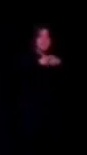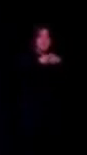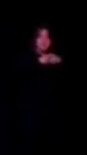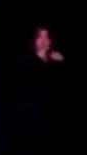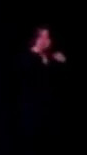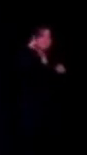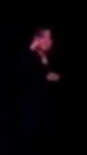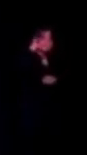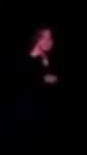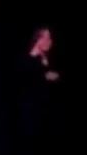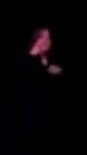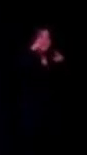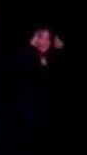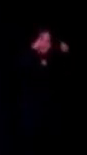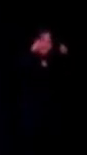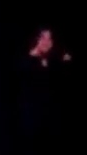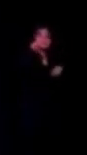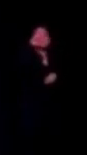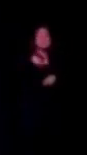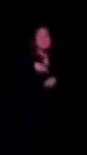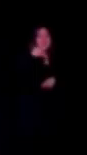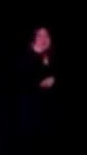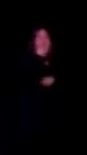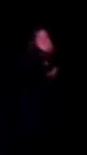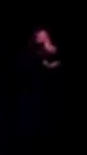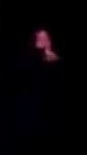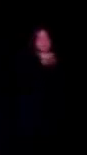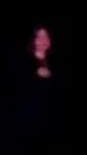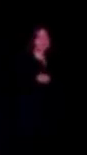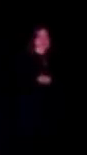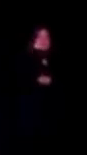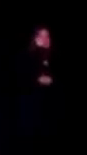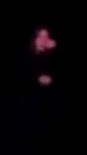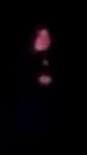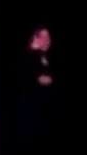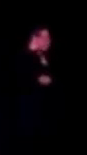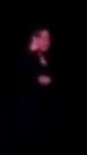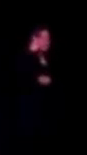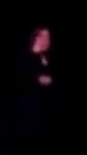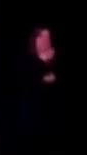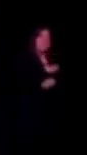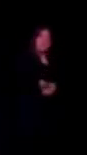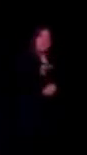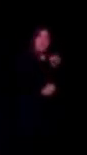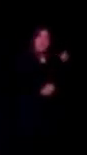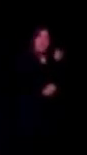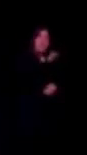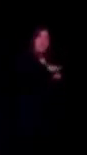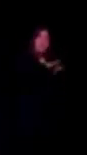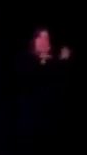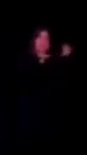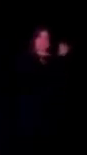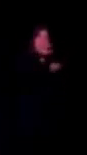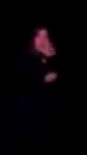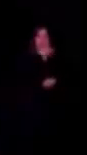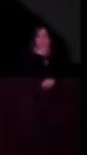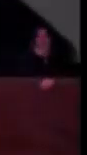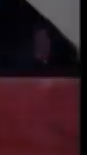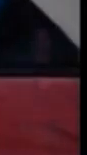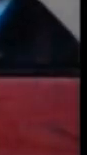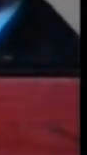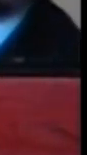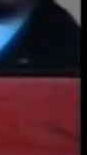de hábiles sus alumnos y capaces de aprender, cuando a primer momento del curso le dicen a un grupo de maestras